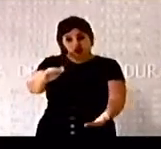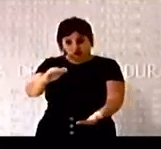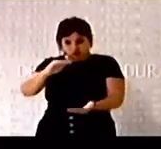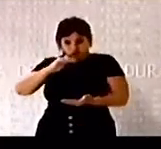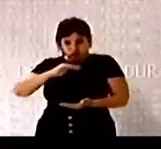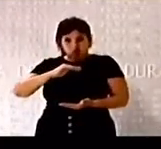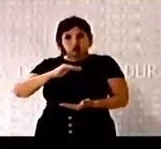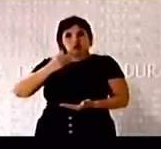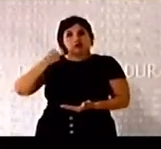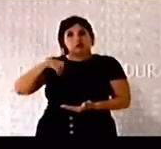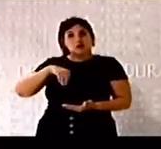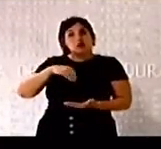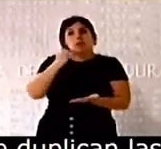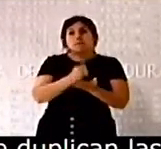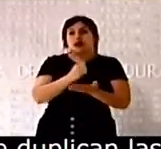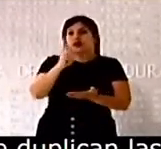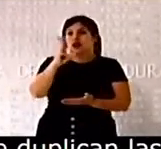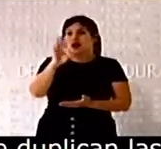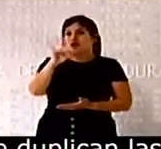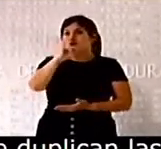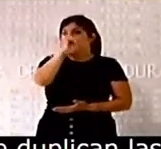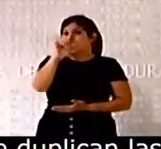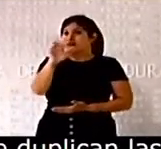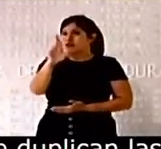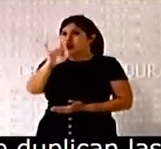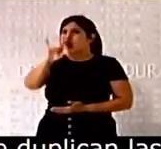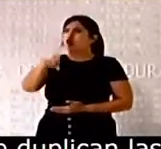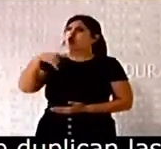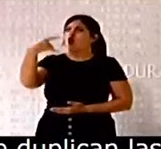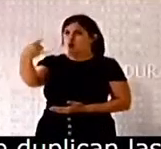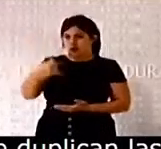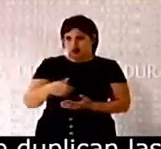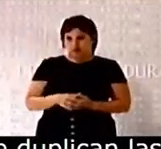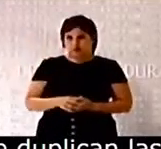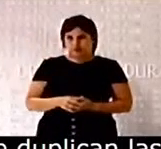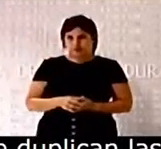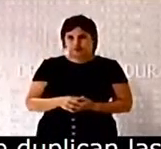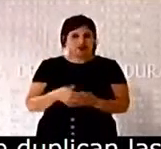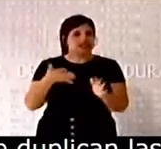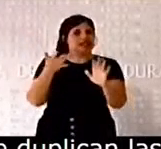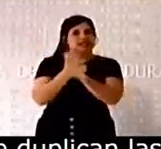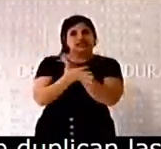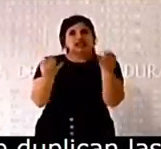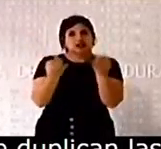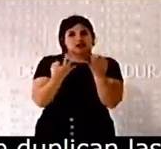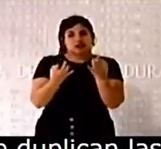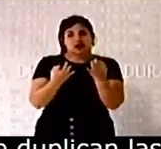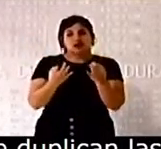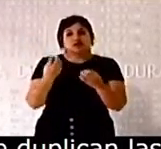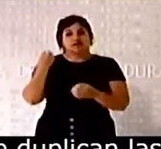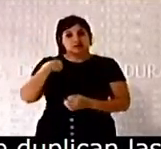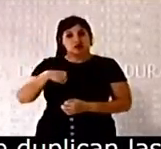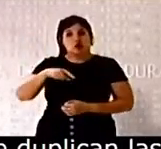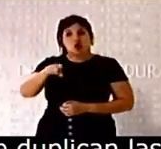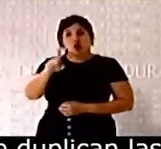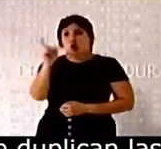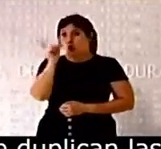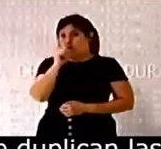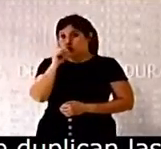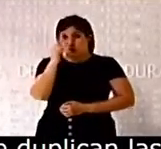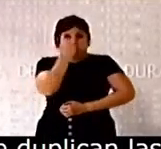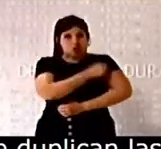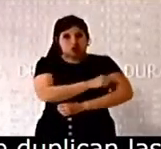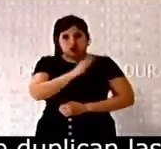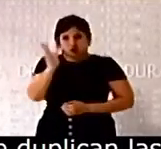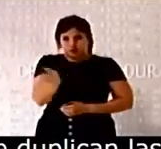la farmacéutica Pfizer. Se duplican. Quiere decir que el ritmo de vacunación en el mes de junio va a ser un ritmo